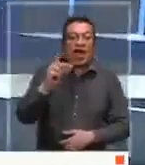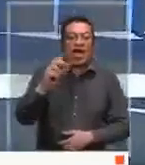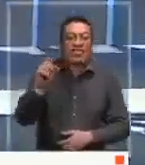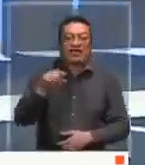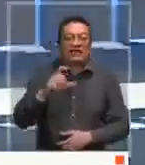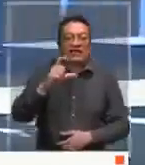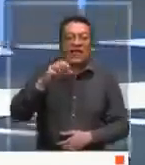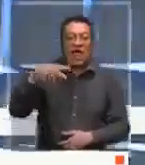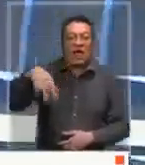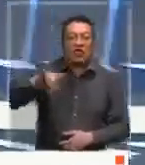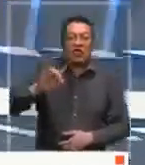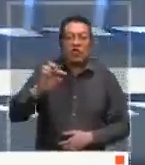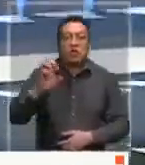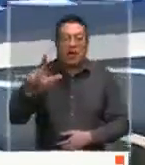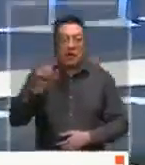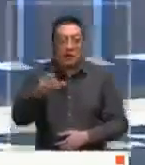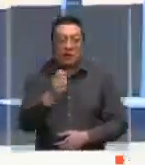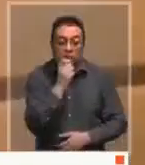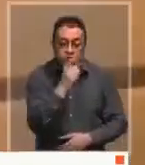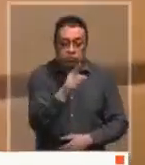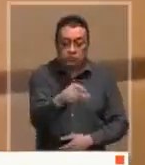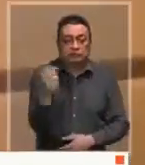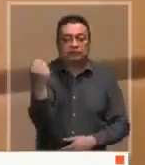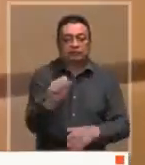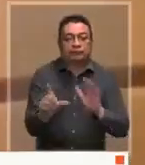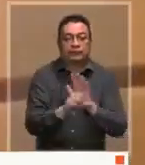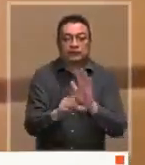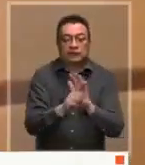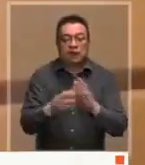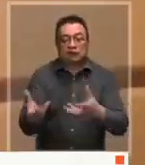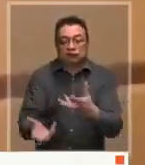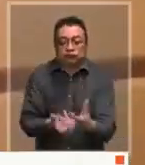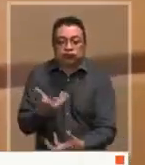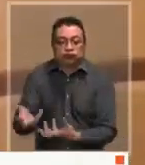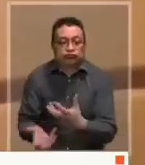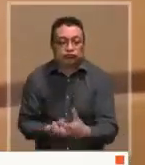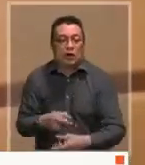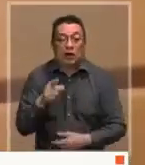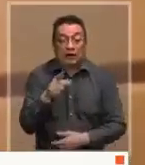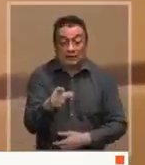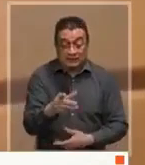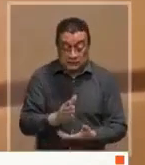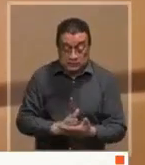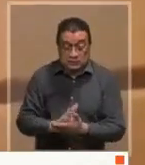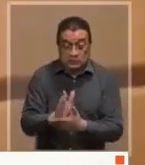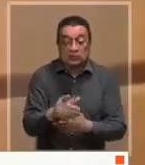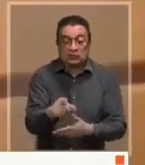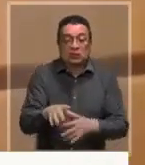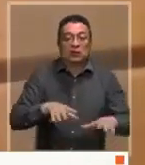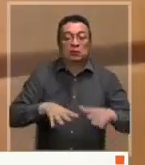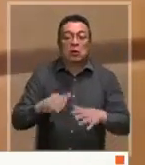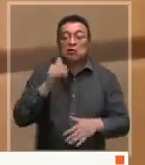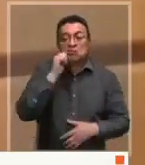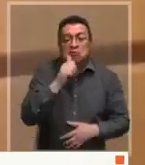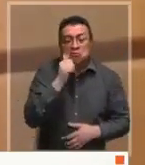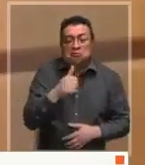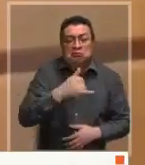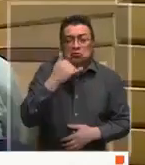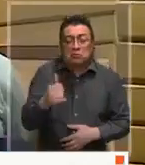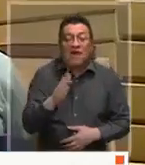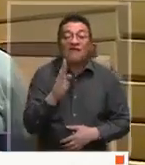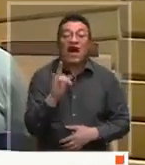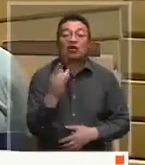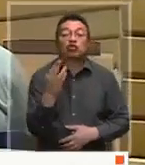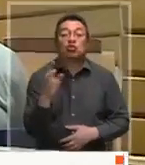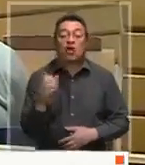ser formalizada por el delito de uso ilícito de fuego. Ella había comenzado con una actividad cotidiana, quemar su